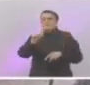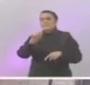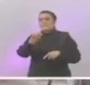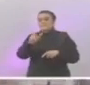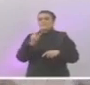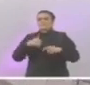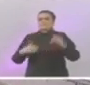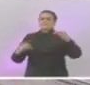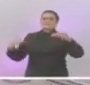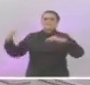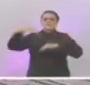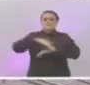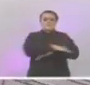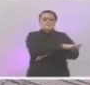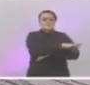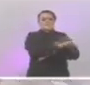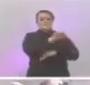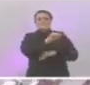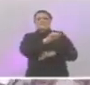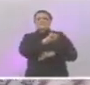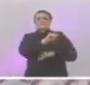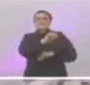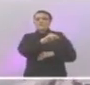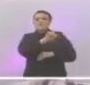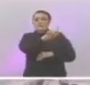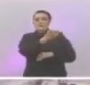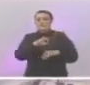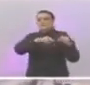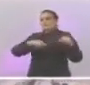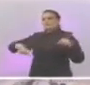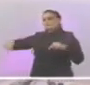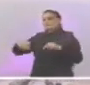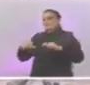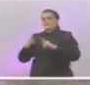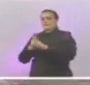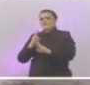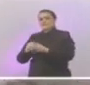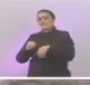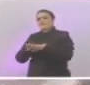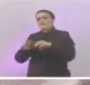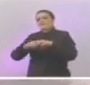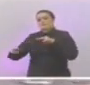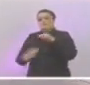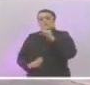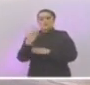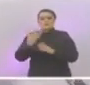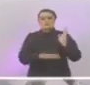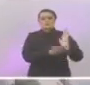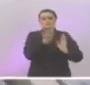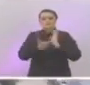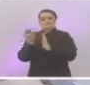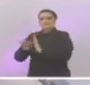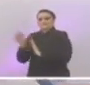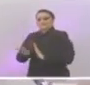brazo del río Españita Salvador Nava, así como la tercera etapa del dren central del río Santiago. Esta nueva infraestructura